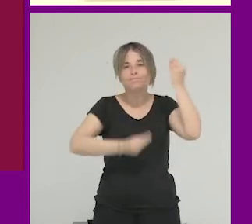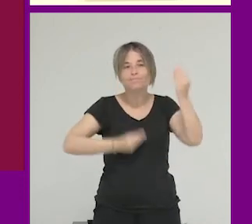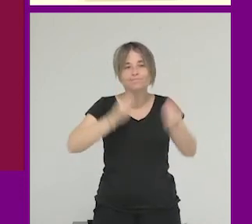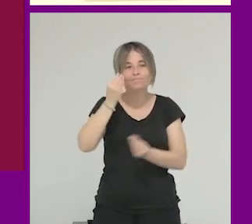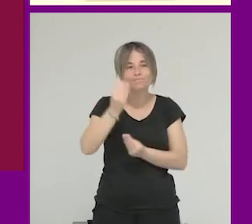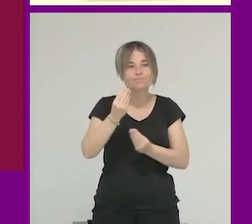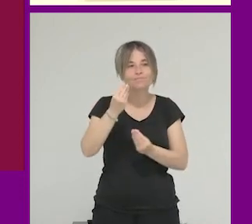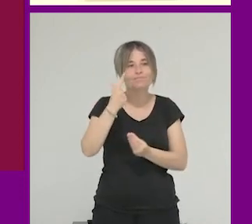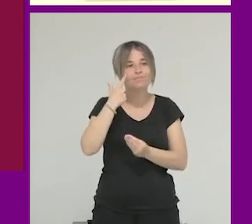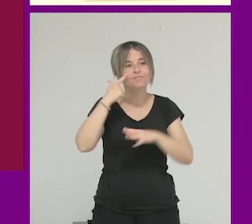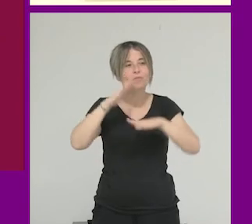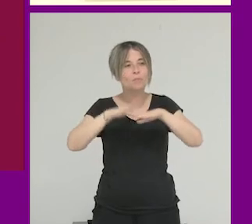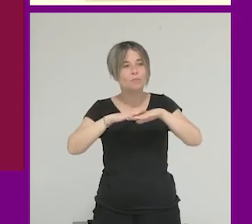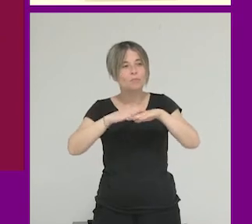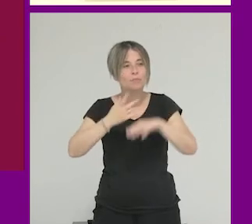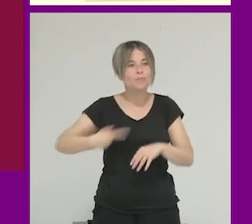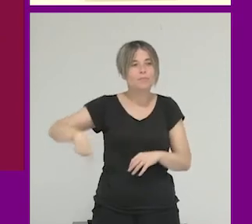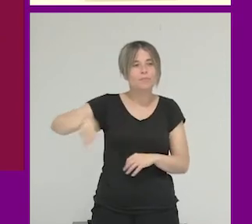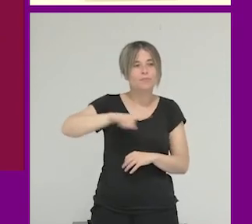niretzako